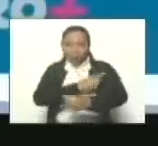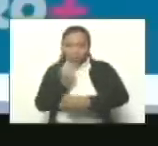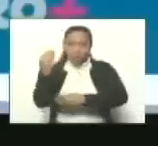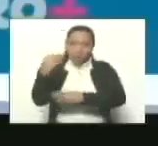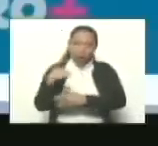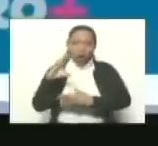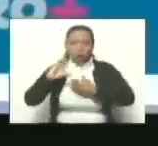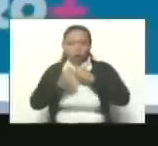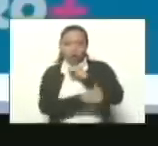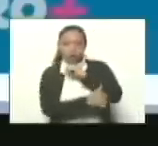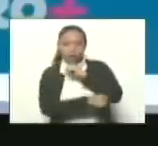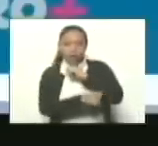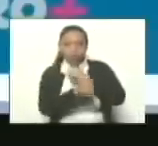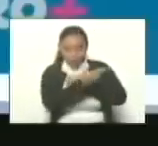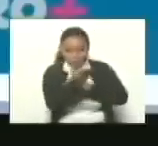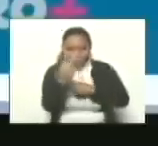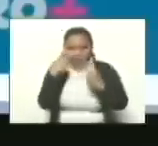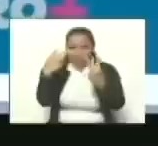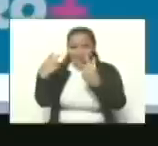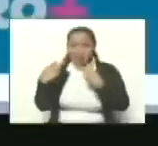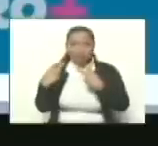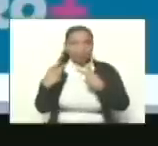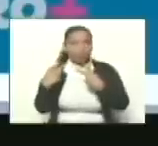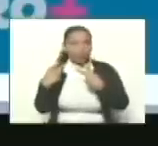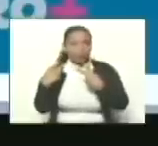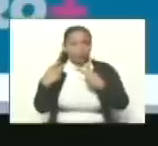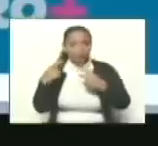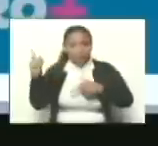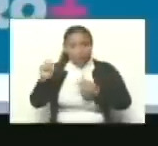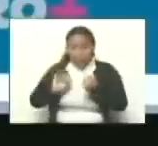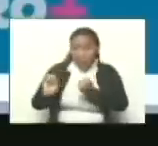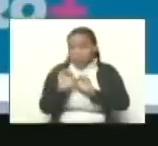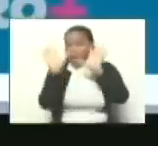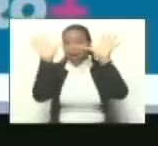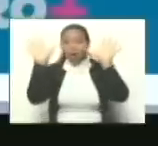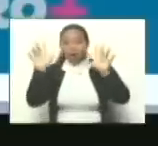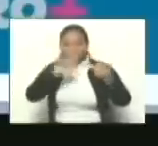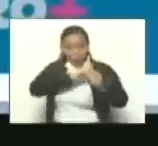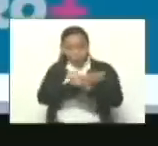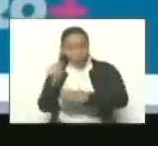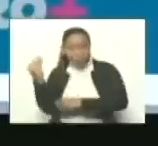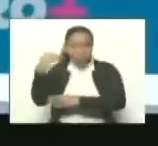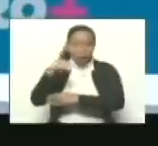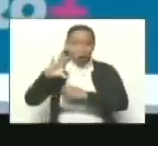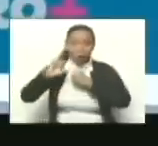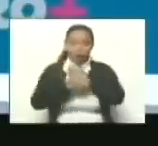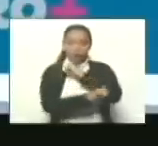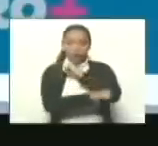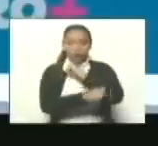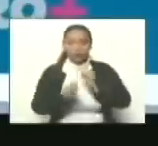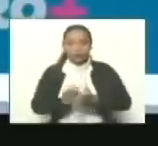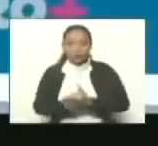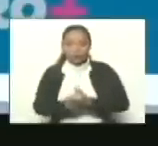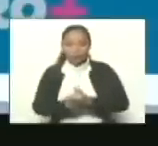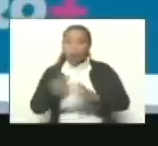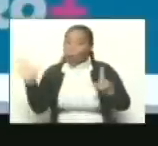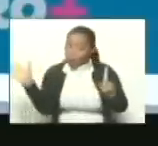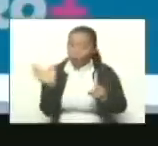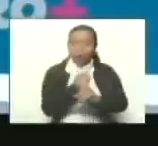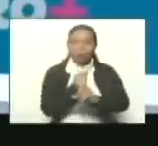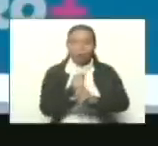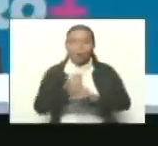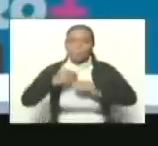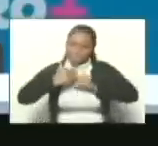ustedes lo verán. Y el milagro de fortalecer a Conviasa, lo logramos, lo